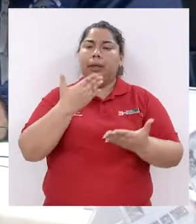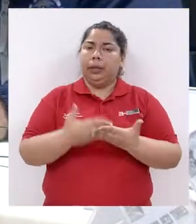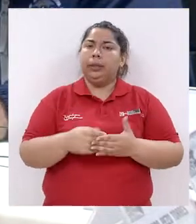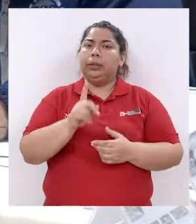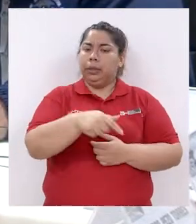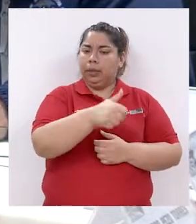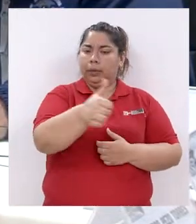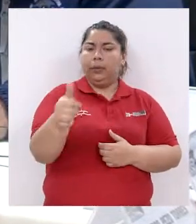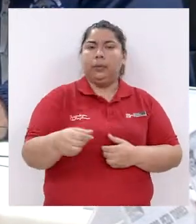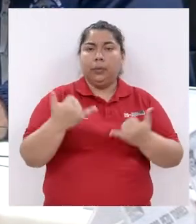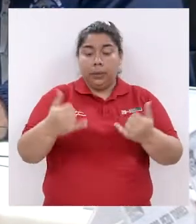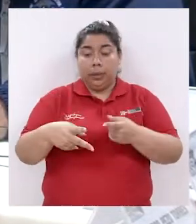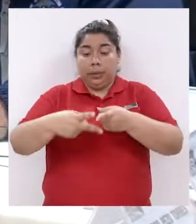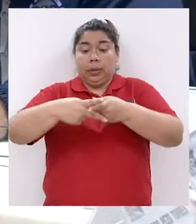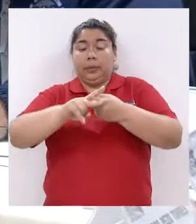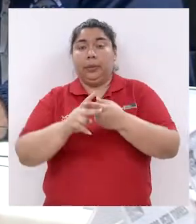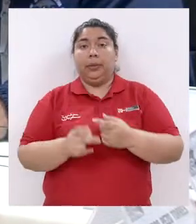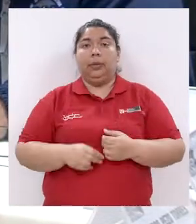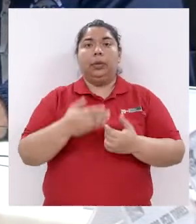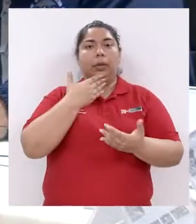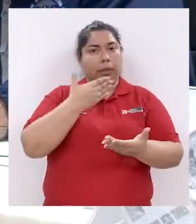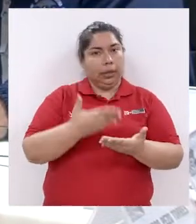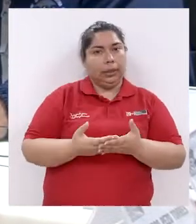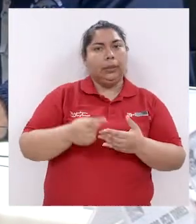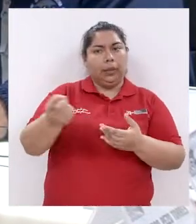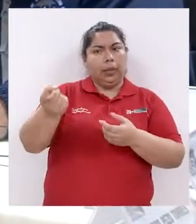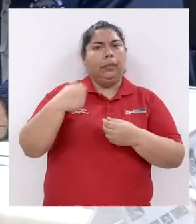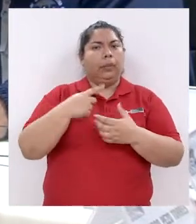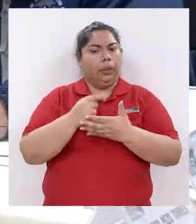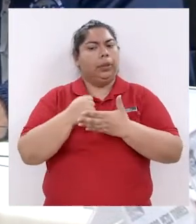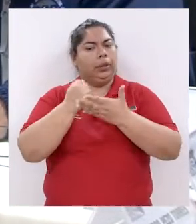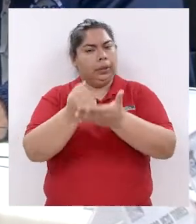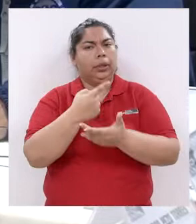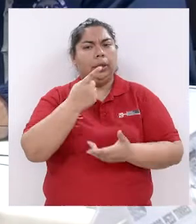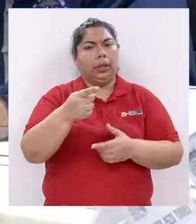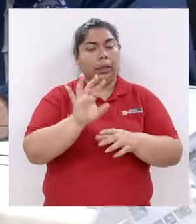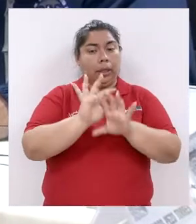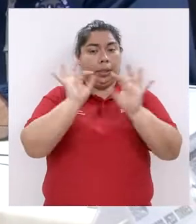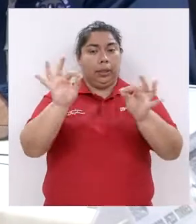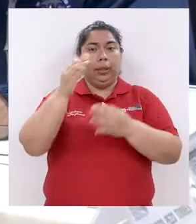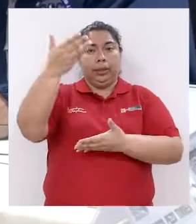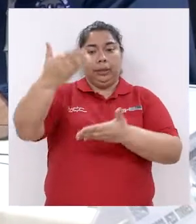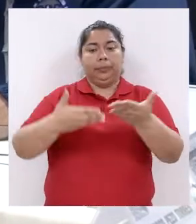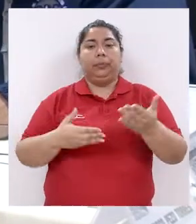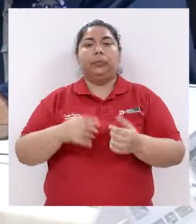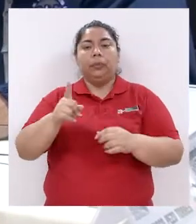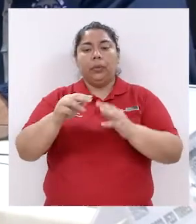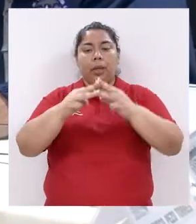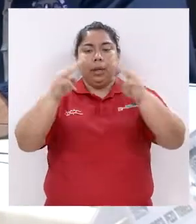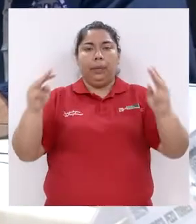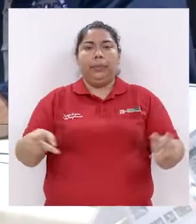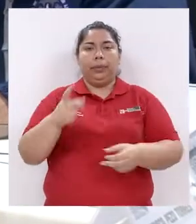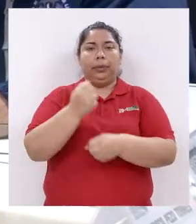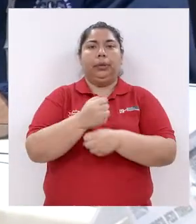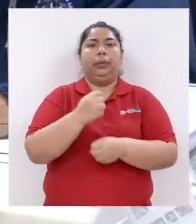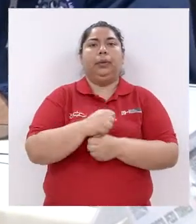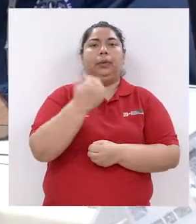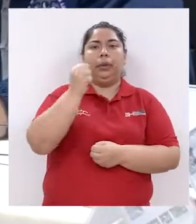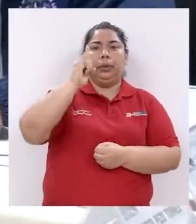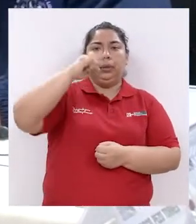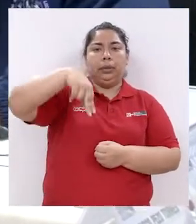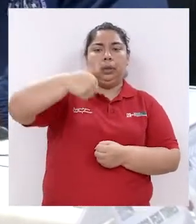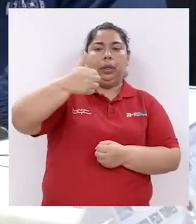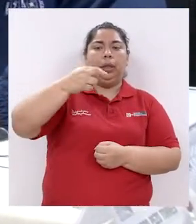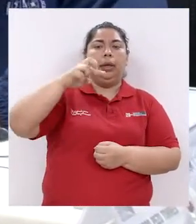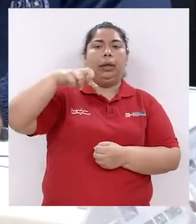Gracias a todos ustedes por esta apertura, gracias por permitirnos dejar lista e instalada la mesa de trabajo del Sistema